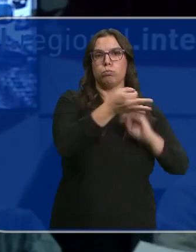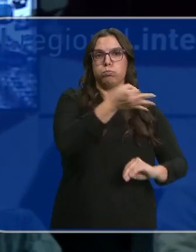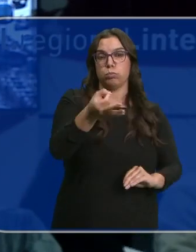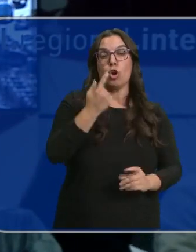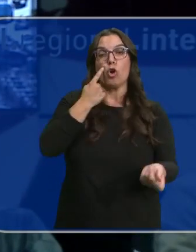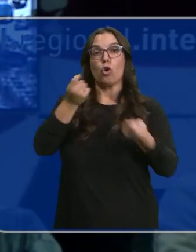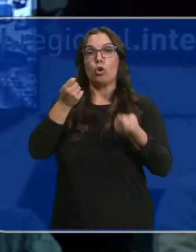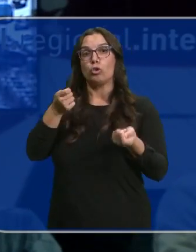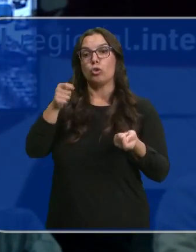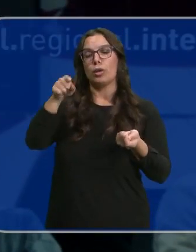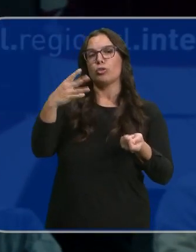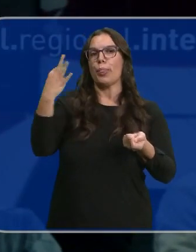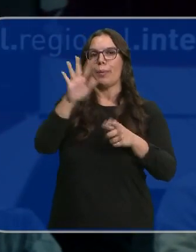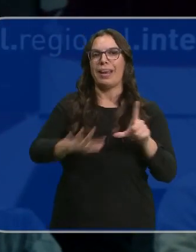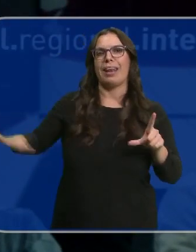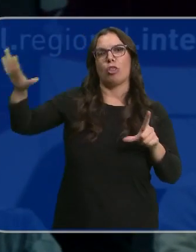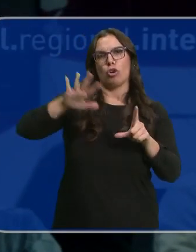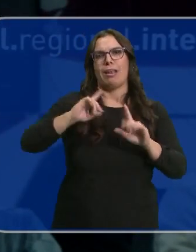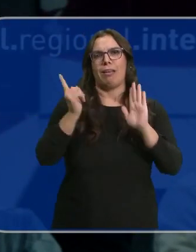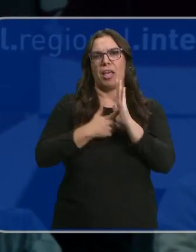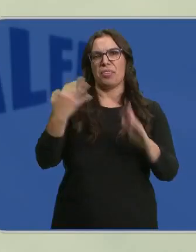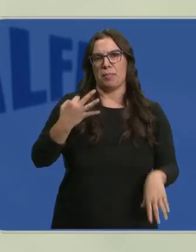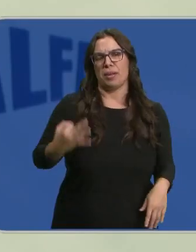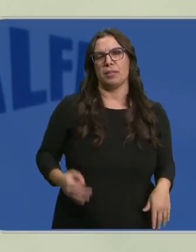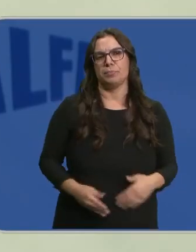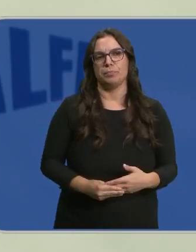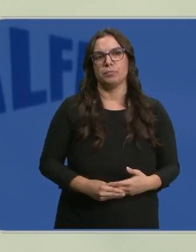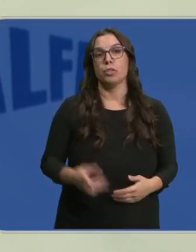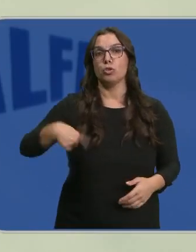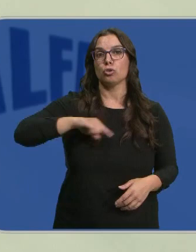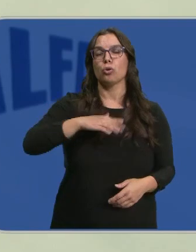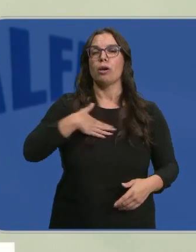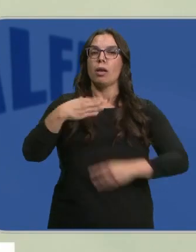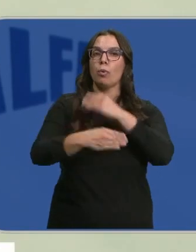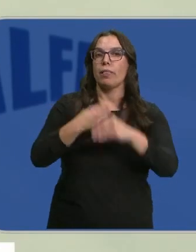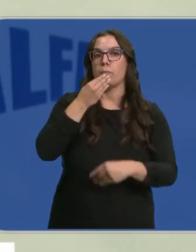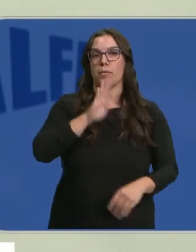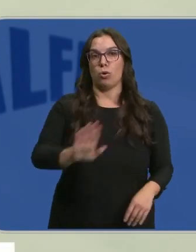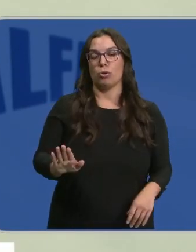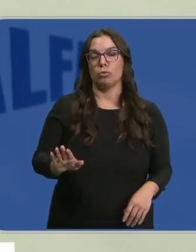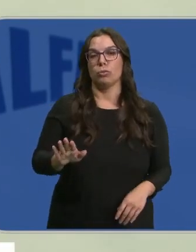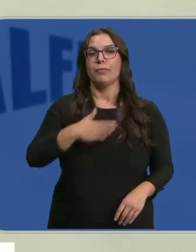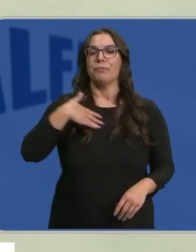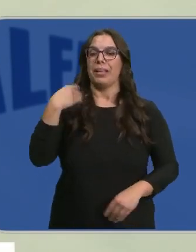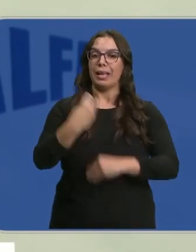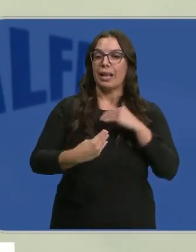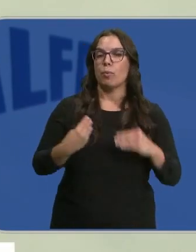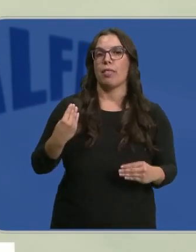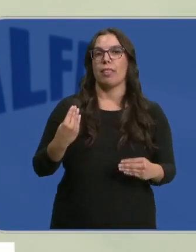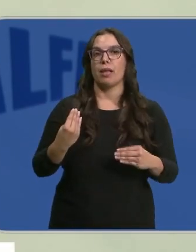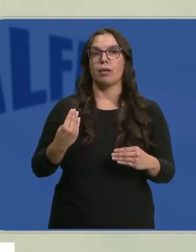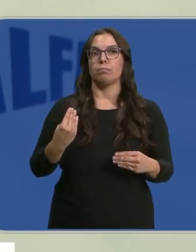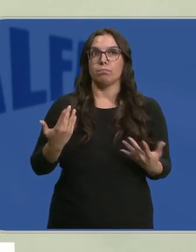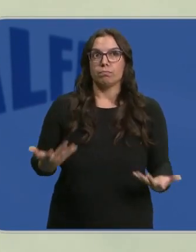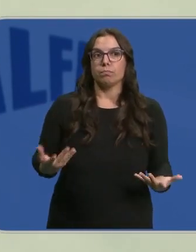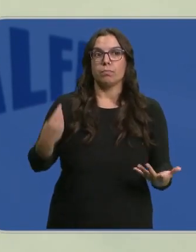del ozono debería ser de carácter nacional. Hemos querido hacer lo mejor, hemos querido hacer aquello